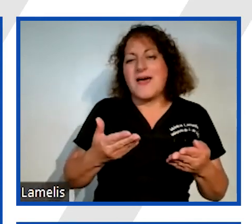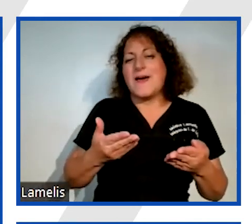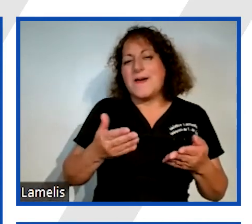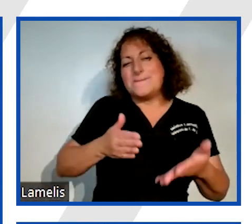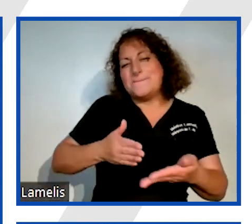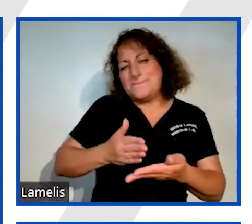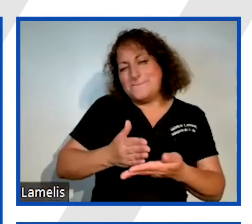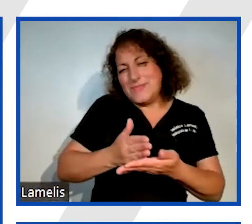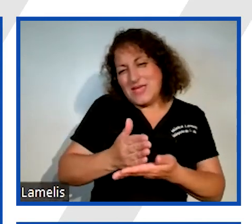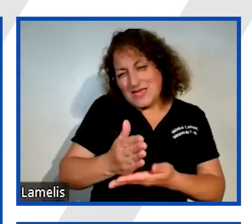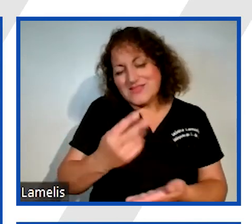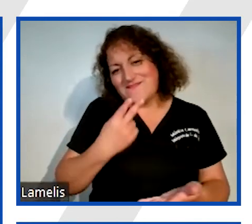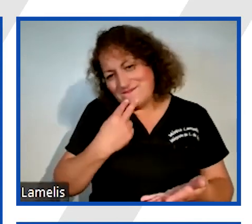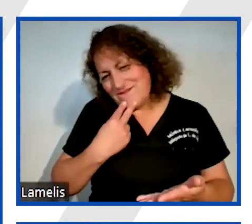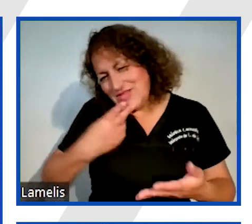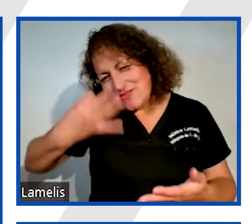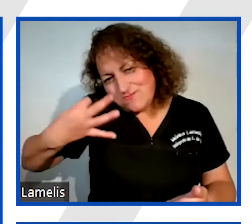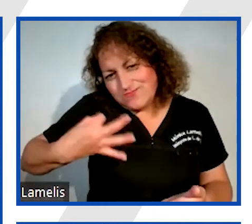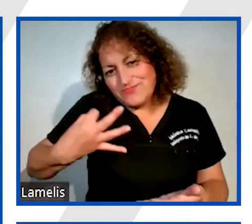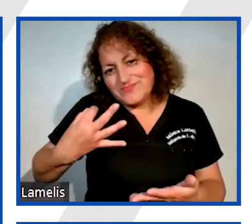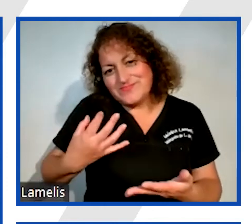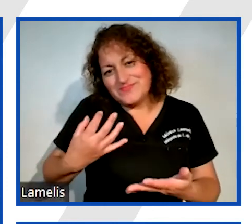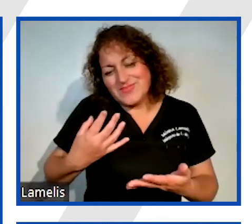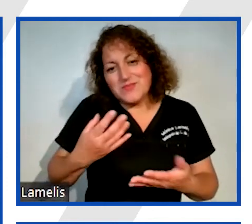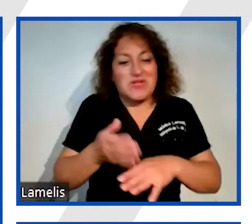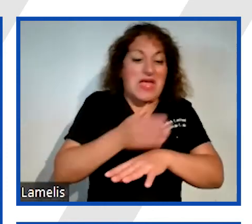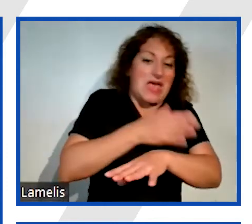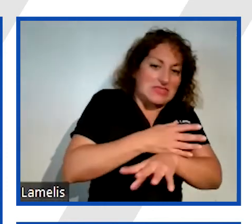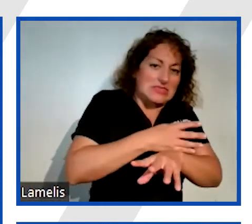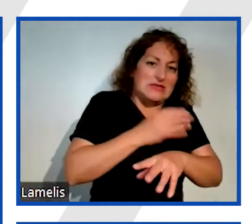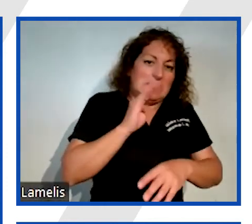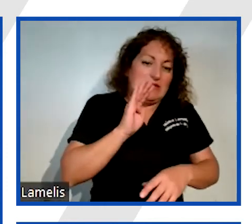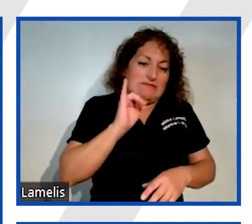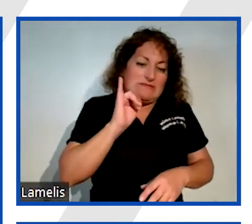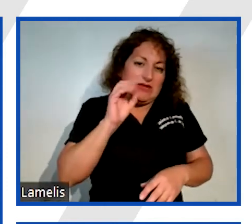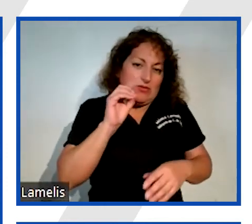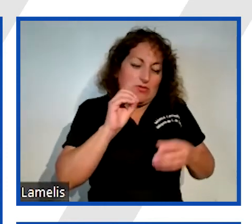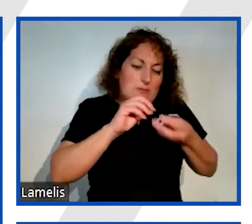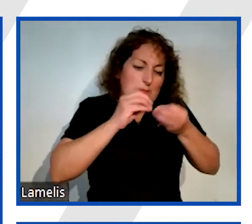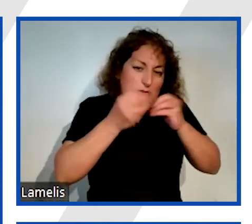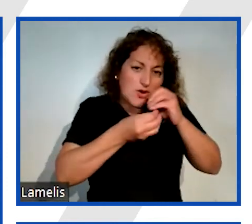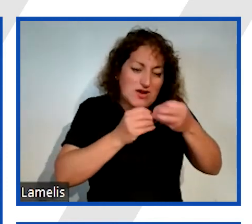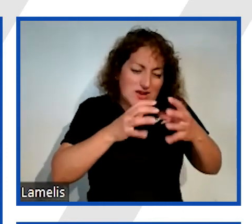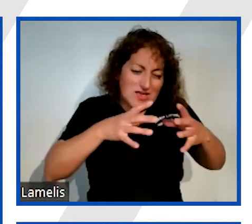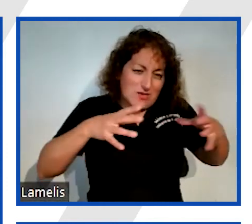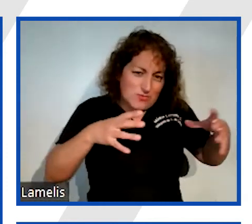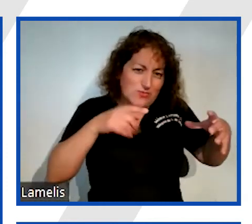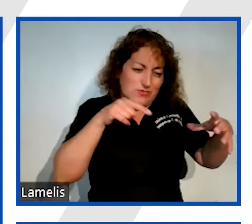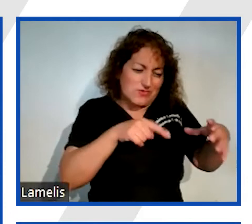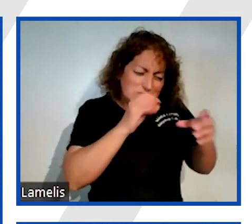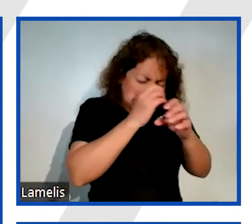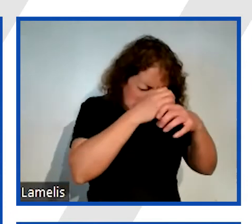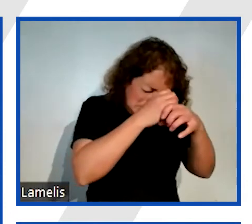vida que una biomolécula de verdad o sea yo miro una una biomolécula y no entiendo mucho pero acá veo yo si esto está vivo es verdad y duró